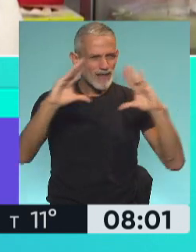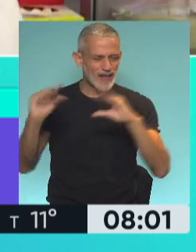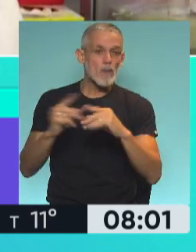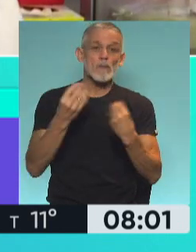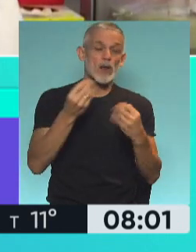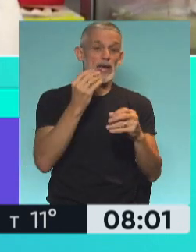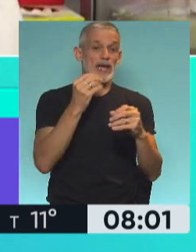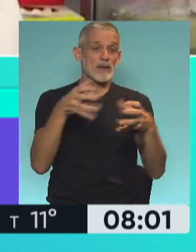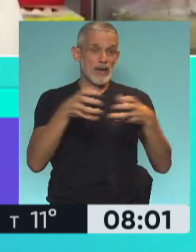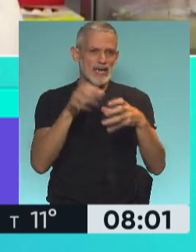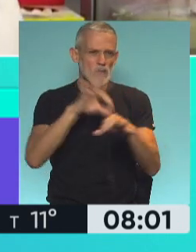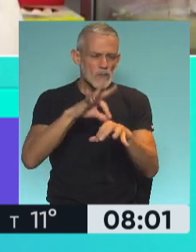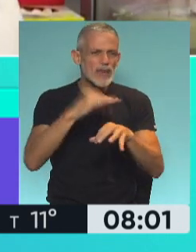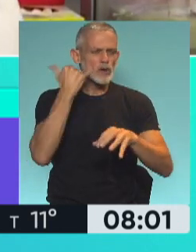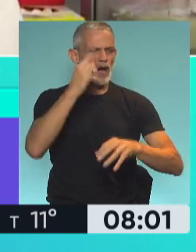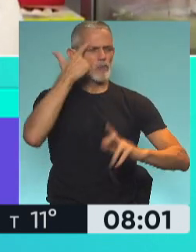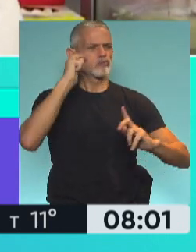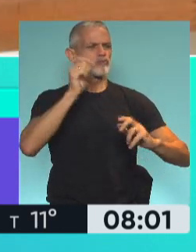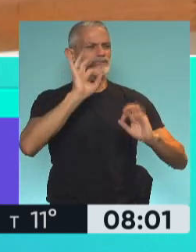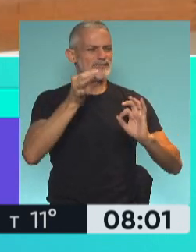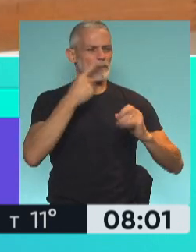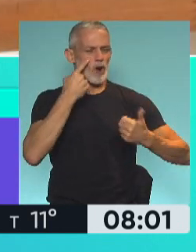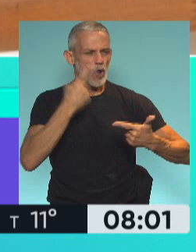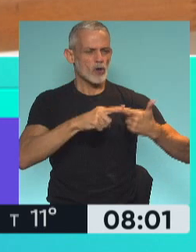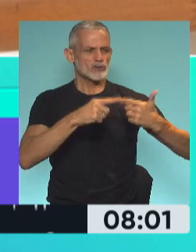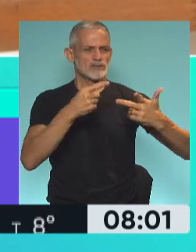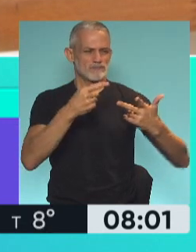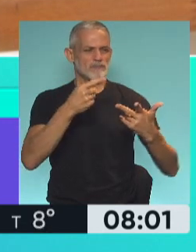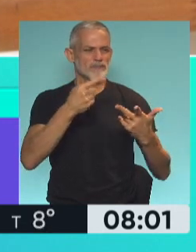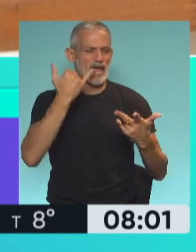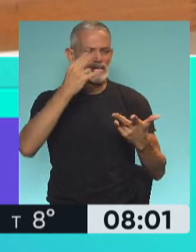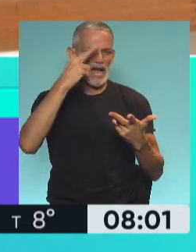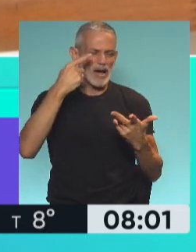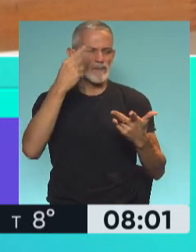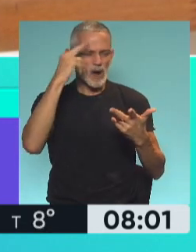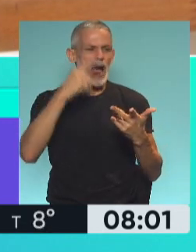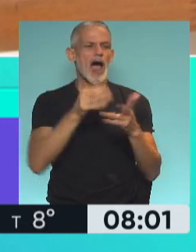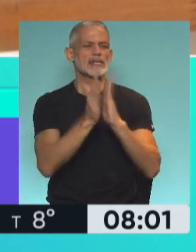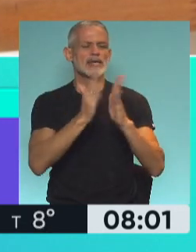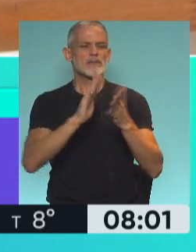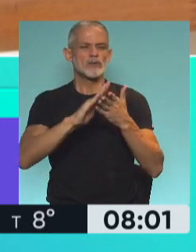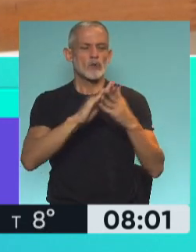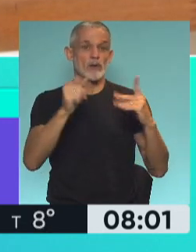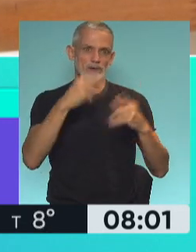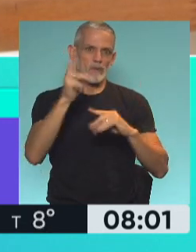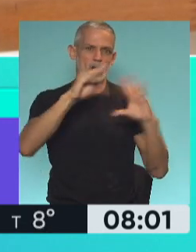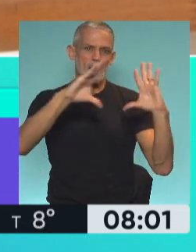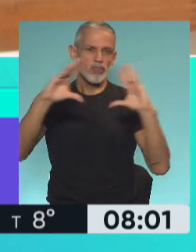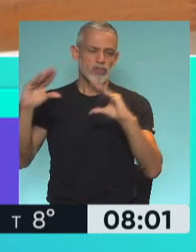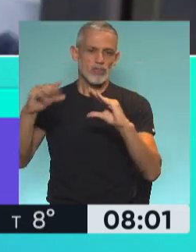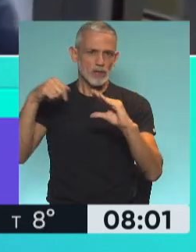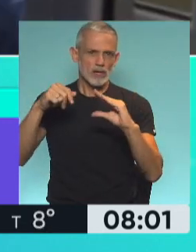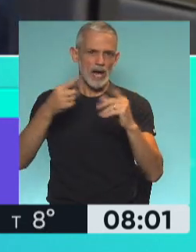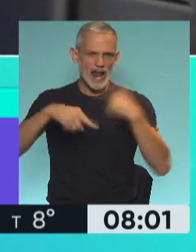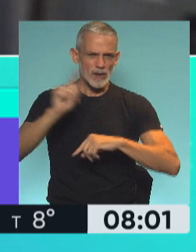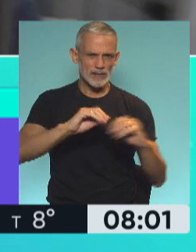equipos médicos adquieren experiencia, conocimientos, surgen nuevos tratamientos. Acá fue exactamente